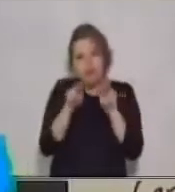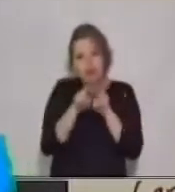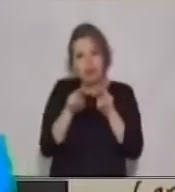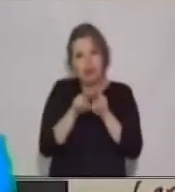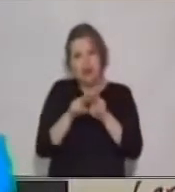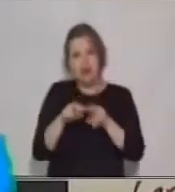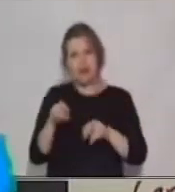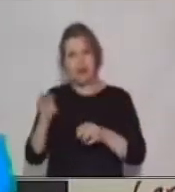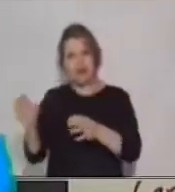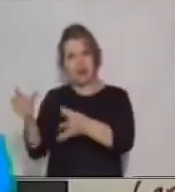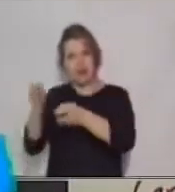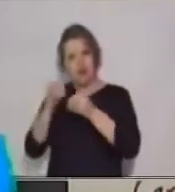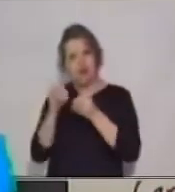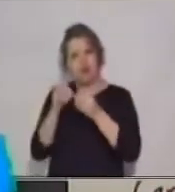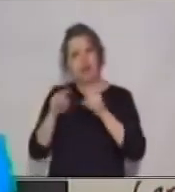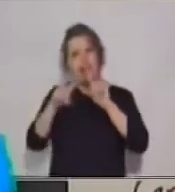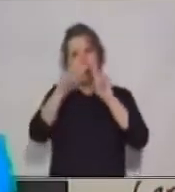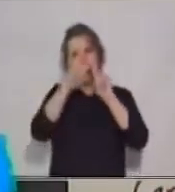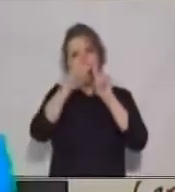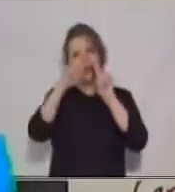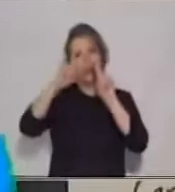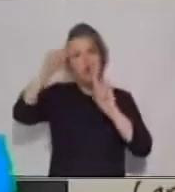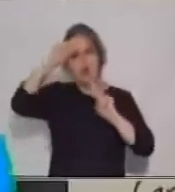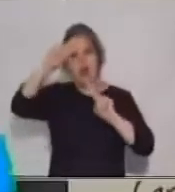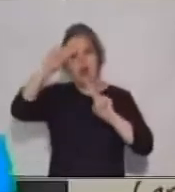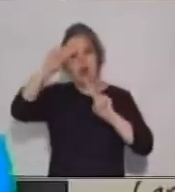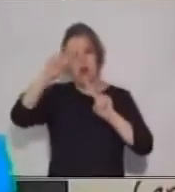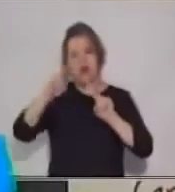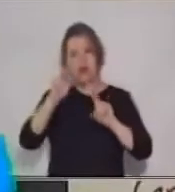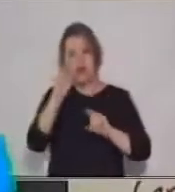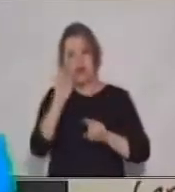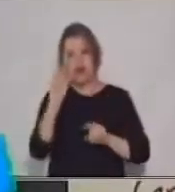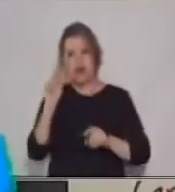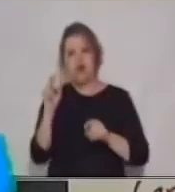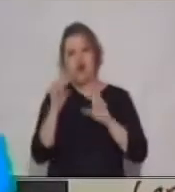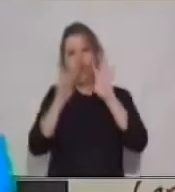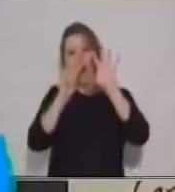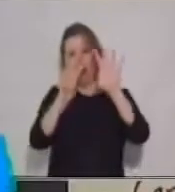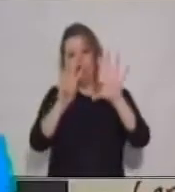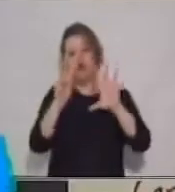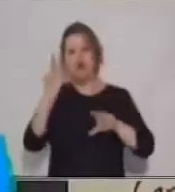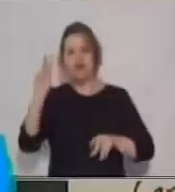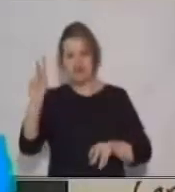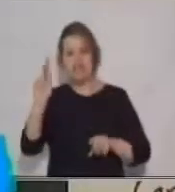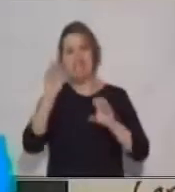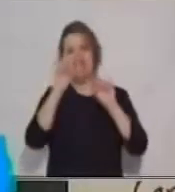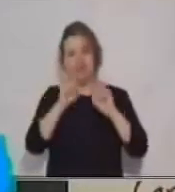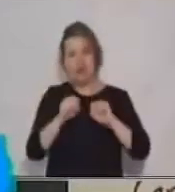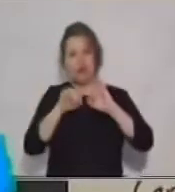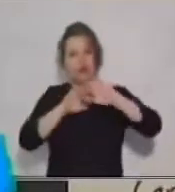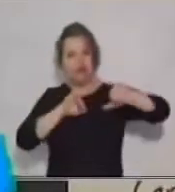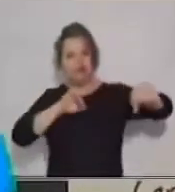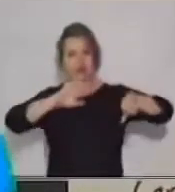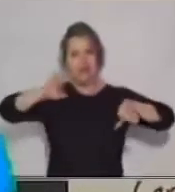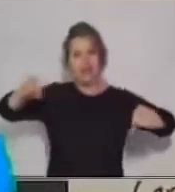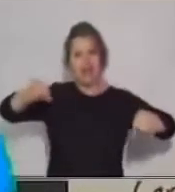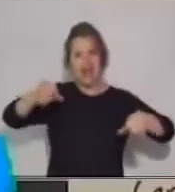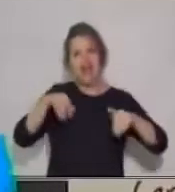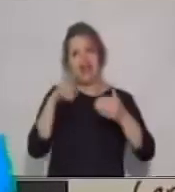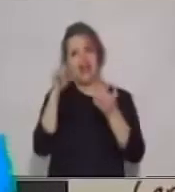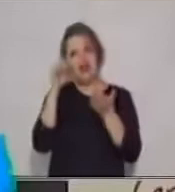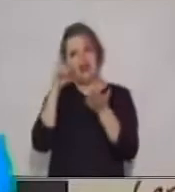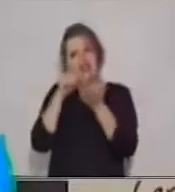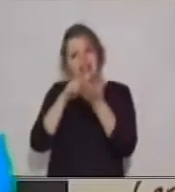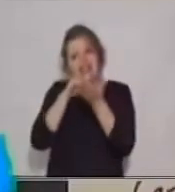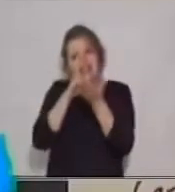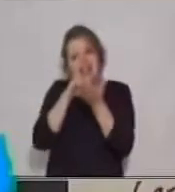solo x al cuadrado y 8y. Podemos retirar esas coordenadas del centro porque